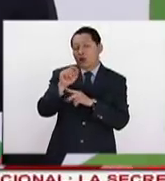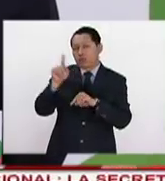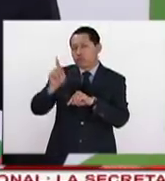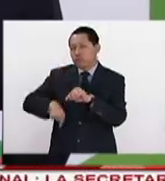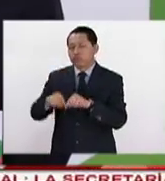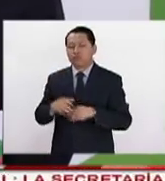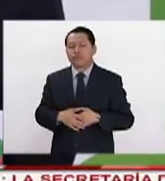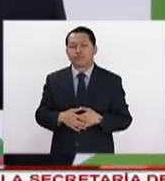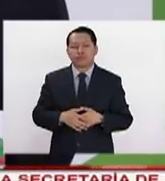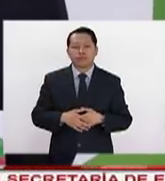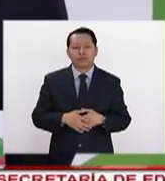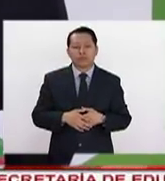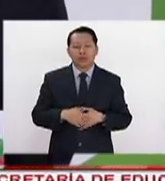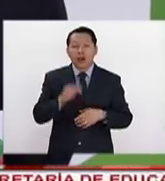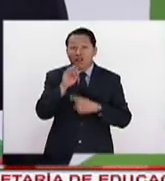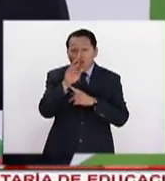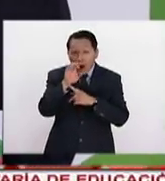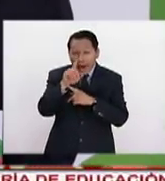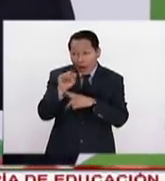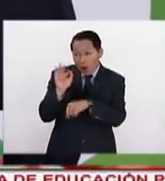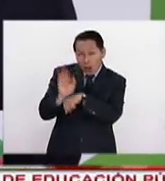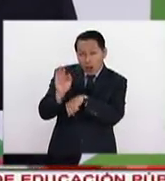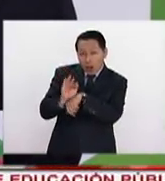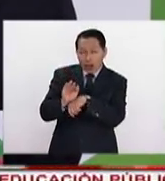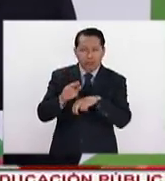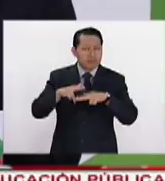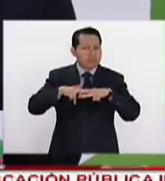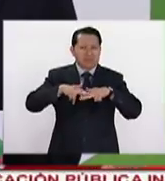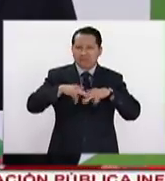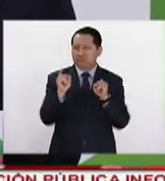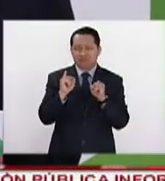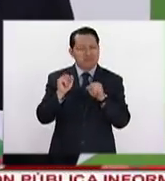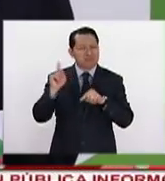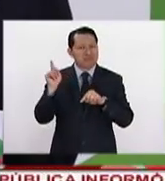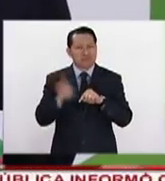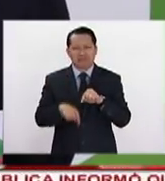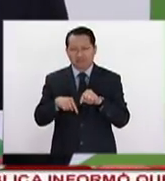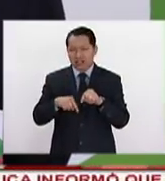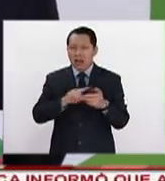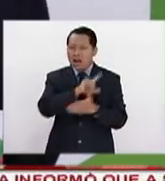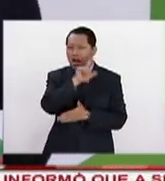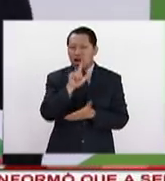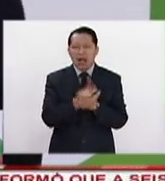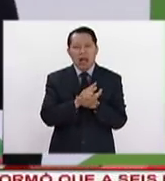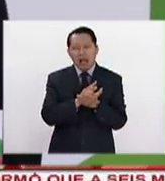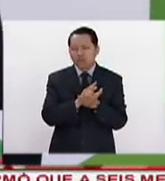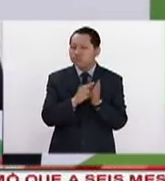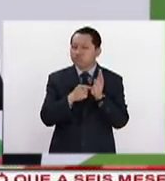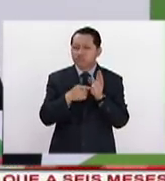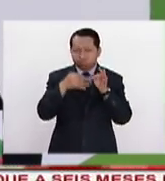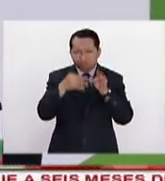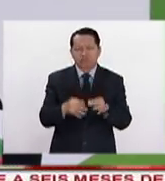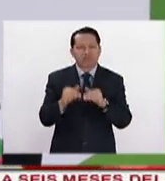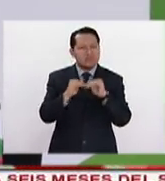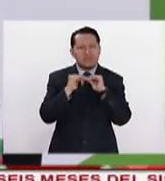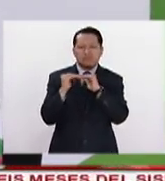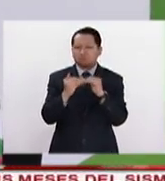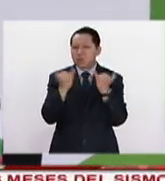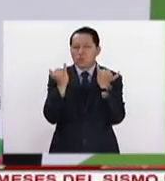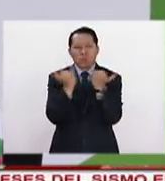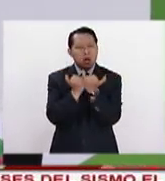Nadie con fuero, todos iguales ante la ley y la ley por encima de